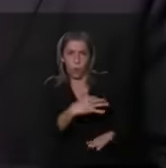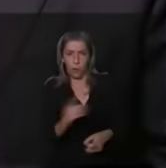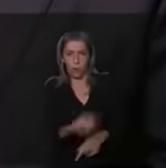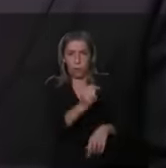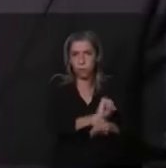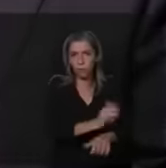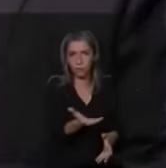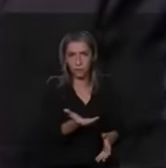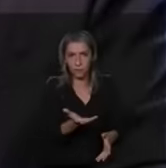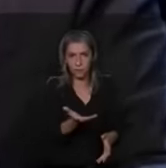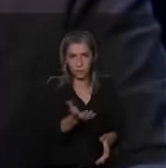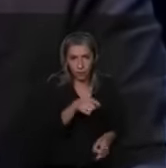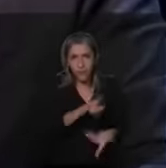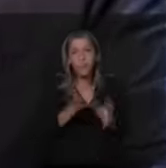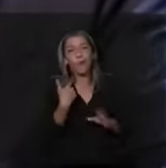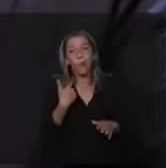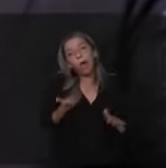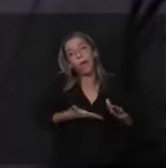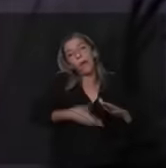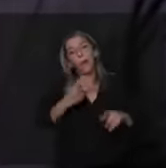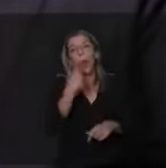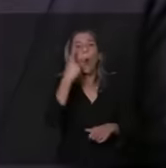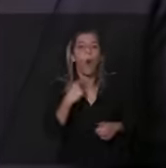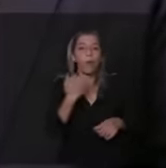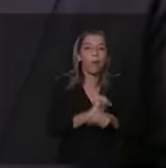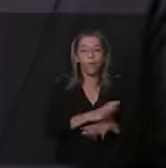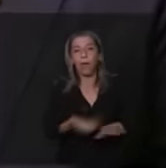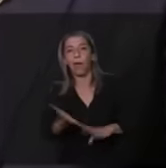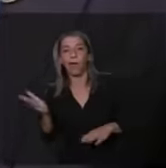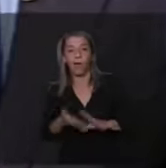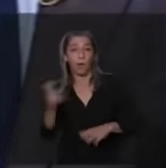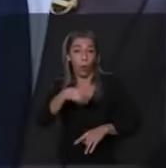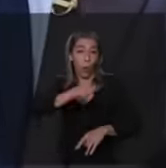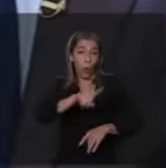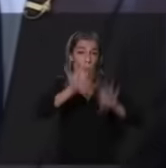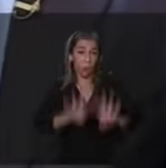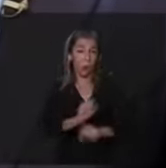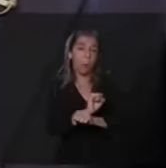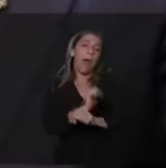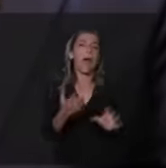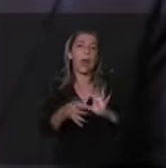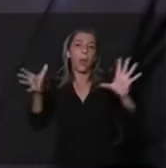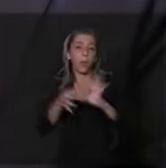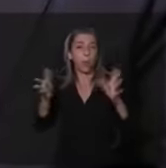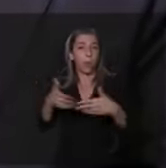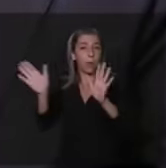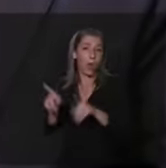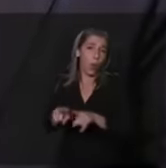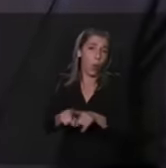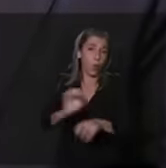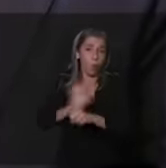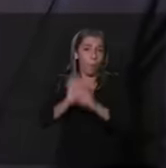queremos que justamente la ley se cumpla, digamos, no como digamos los sueltachorros de ustedes, digamos, por ejemplo, en la pandemia.